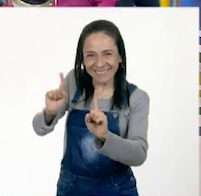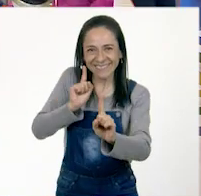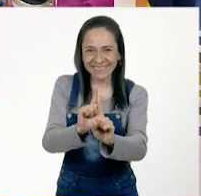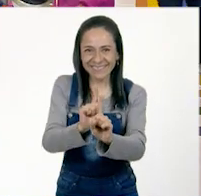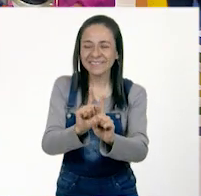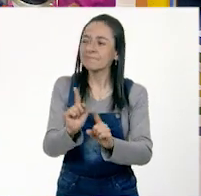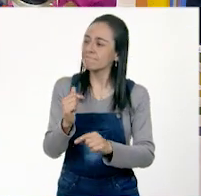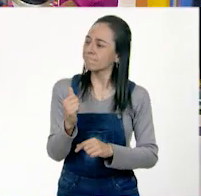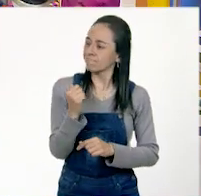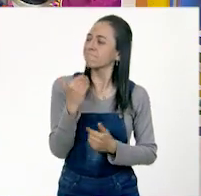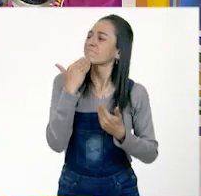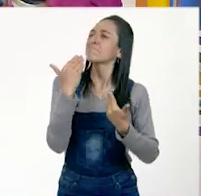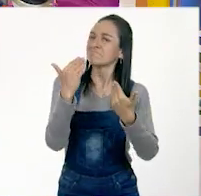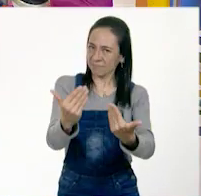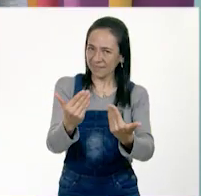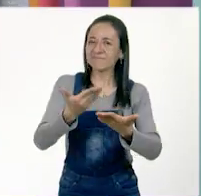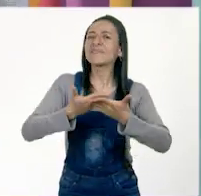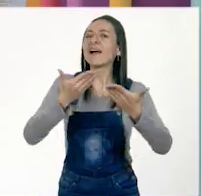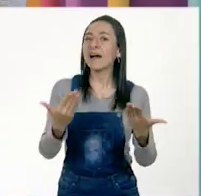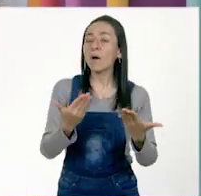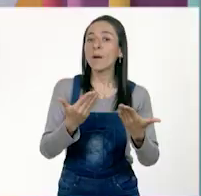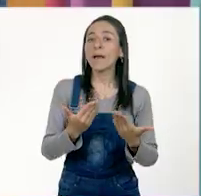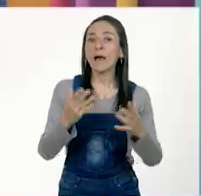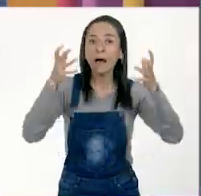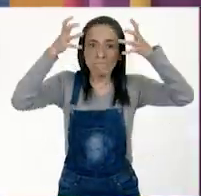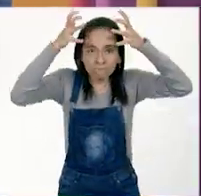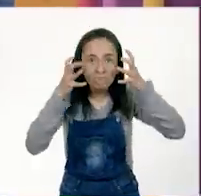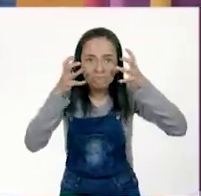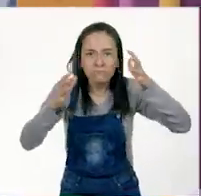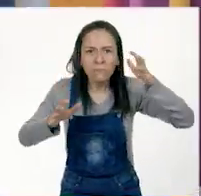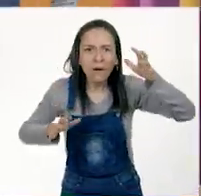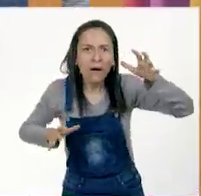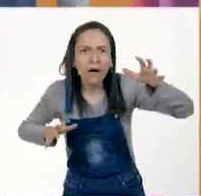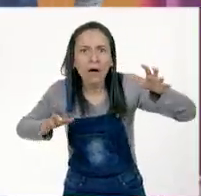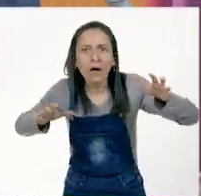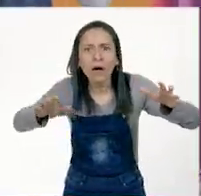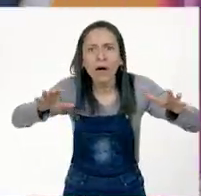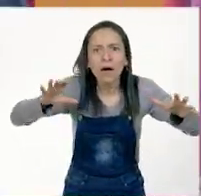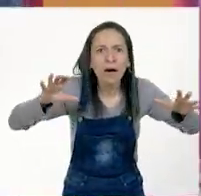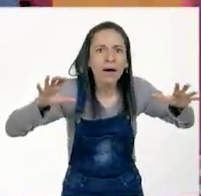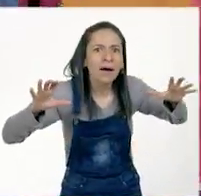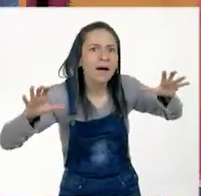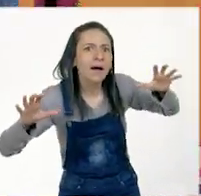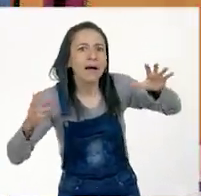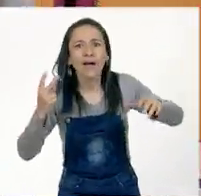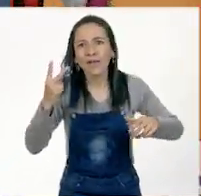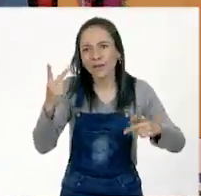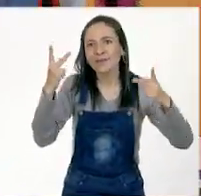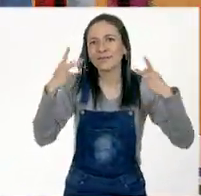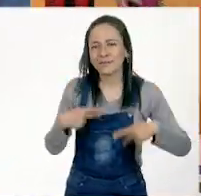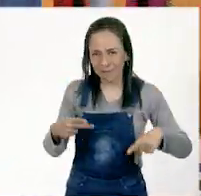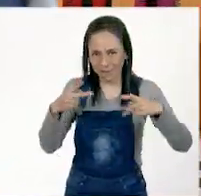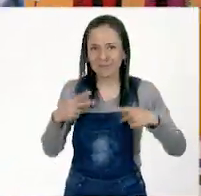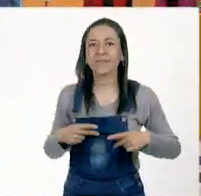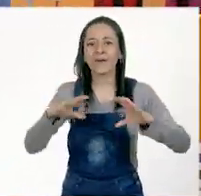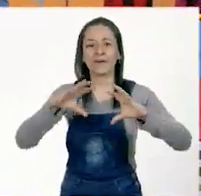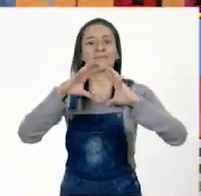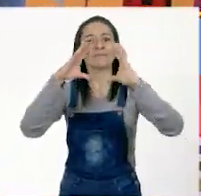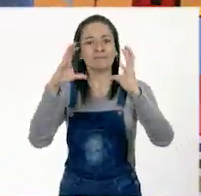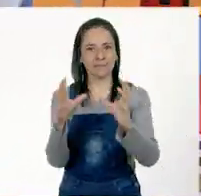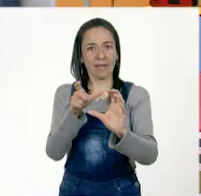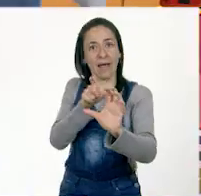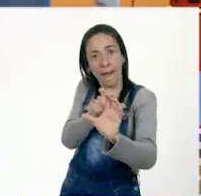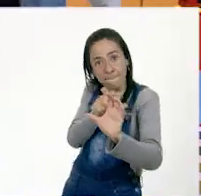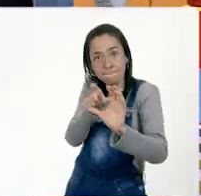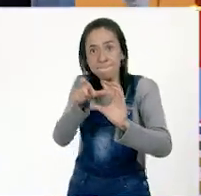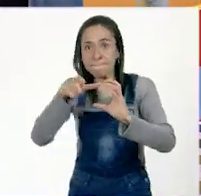Eso, y dice... Dos astronautas se columpiaban sobre los